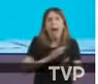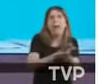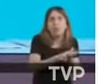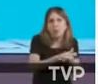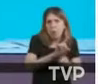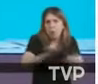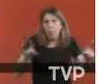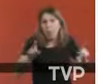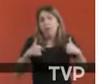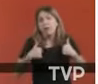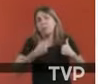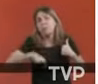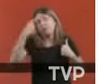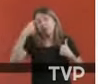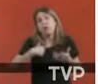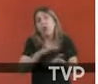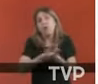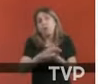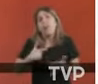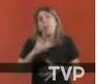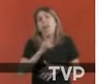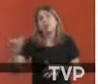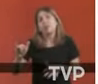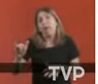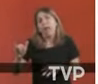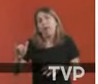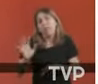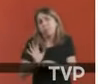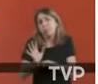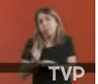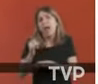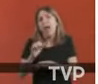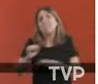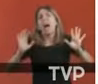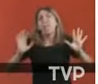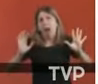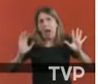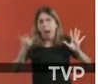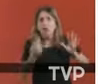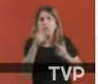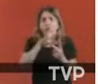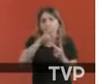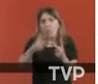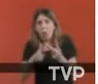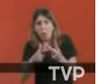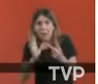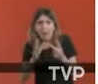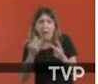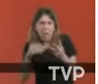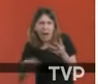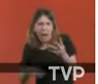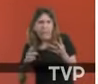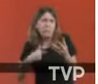camino es denunciar la estafa. El camino puede ser, hay dos variantes, muchas más. Y a mí se me ocurren dos. Una,